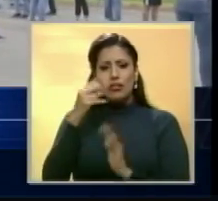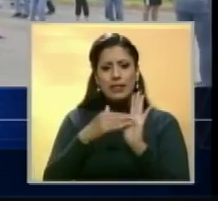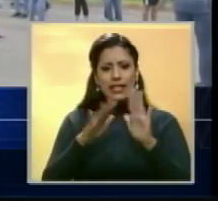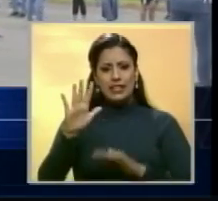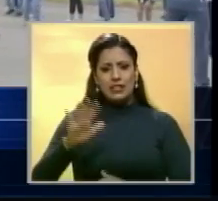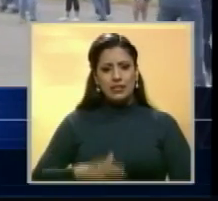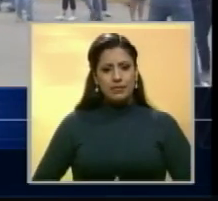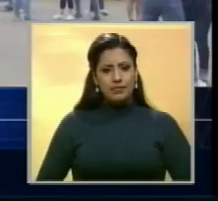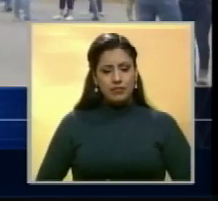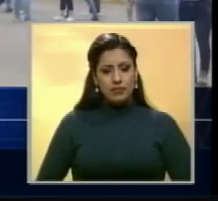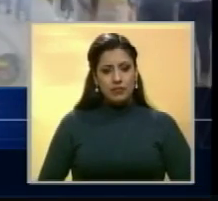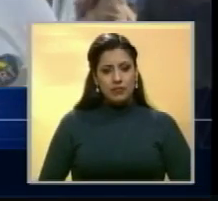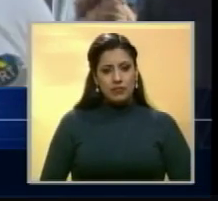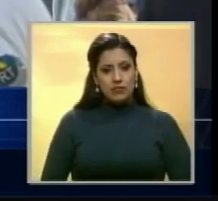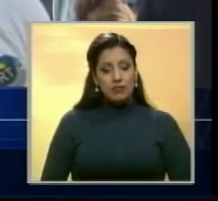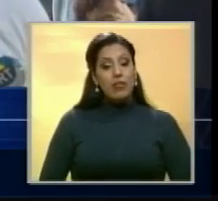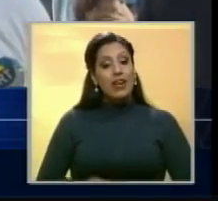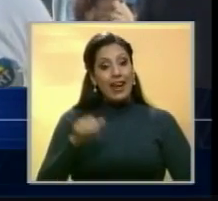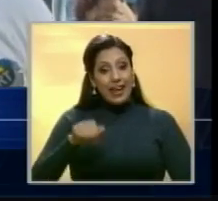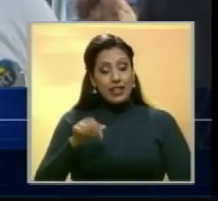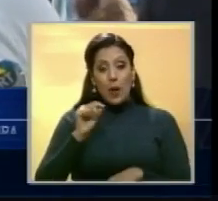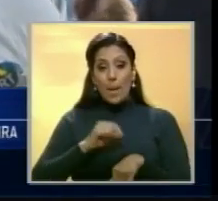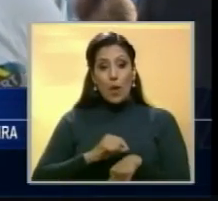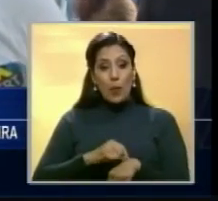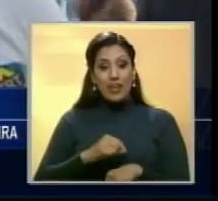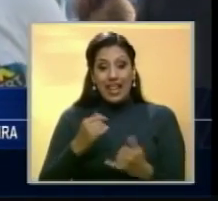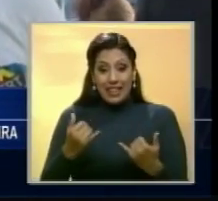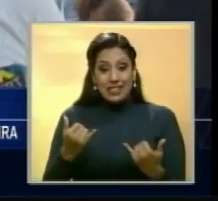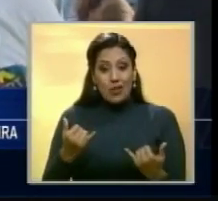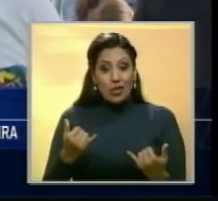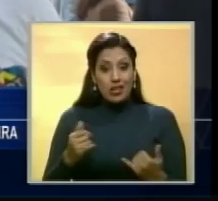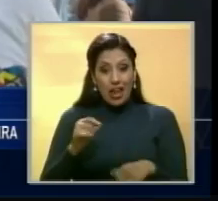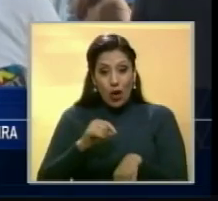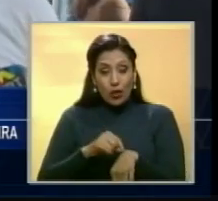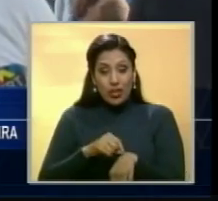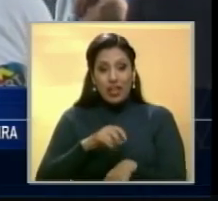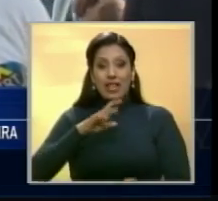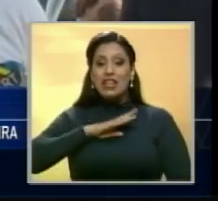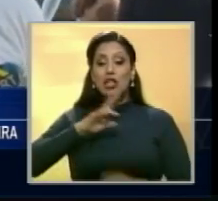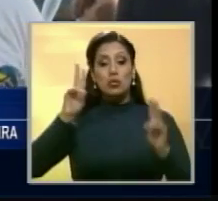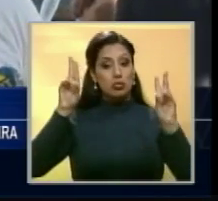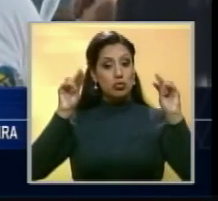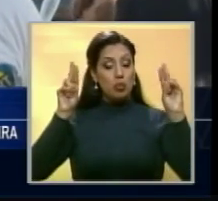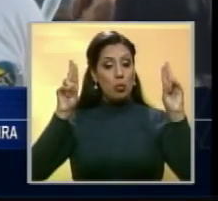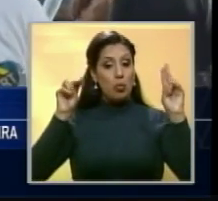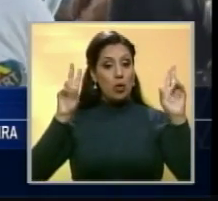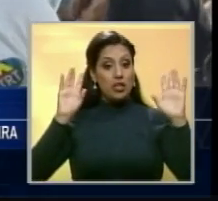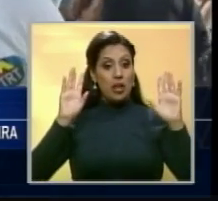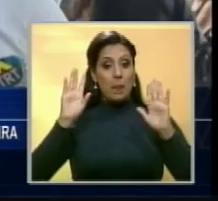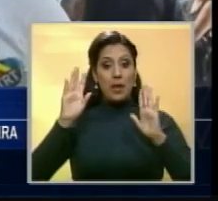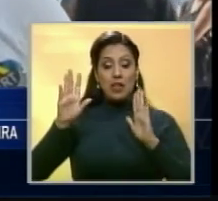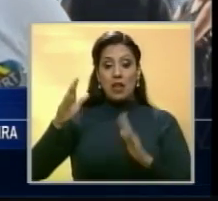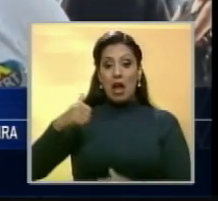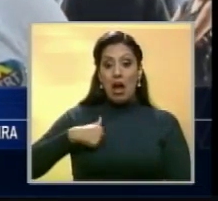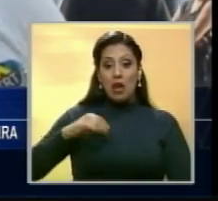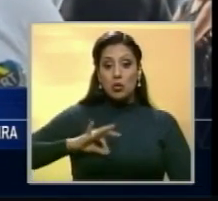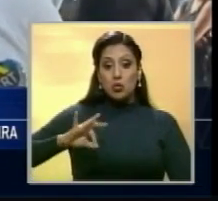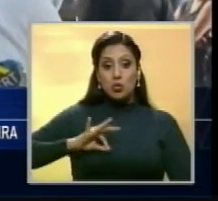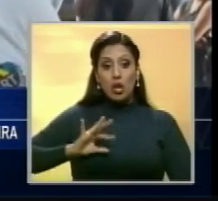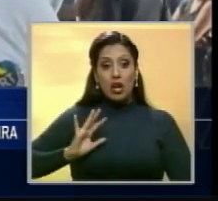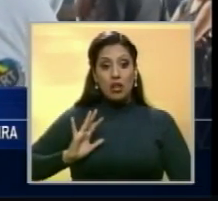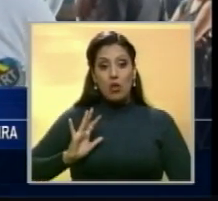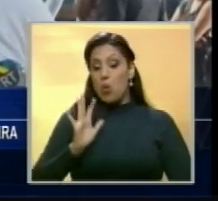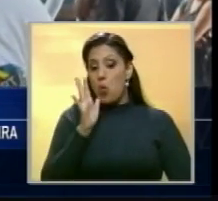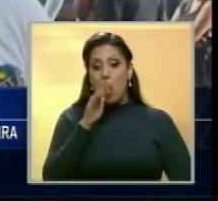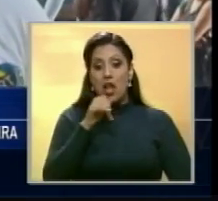2015. Este es el momento que hasta ahorita, digamos, supuestamente están recibiendo los sueldos y salarios